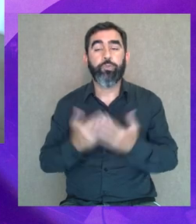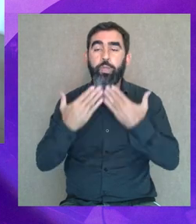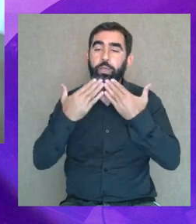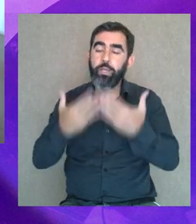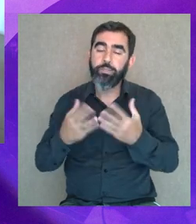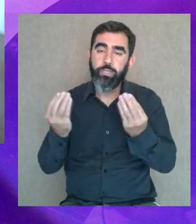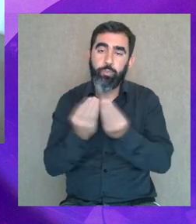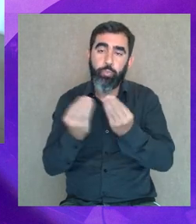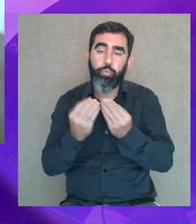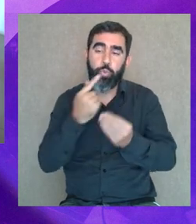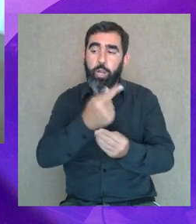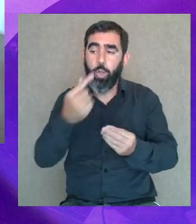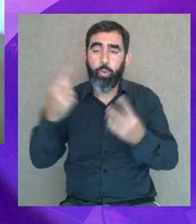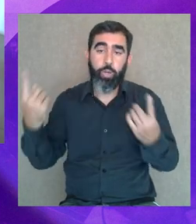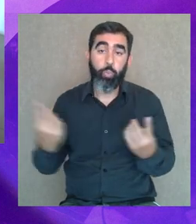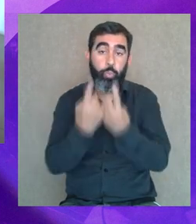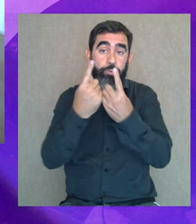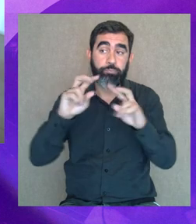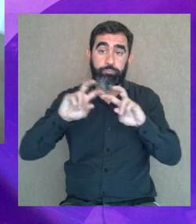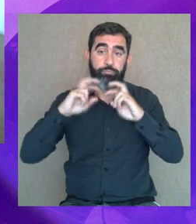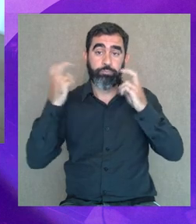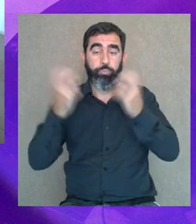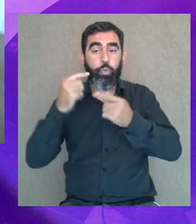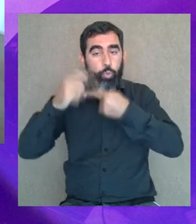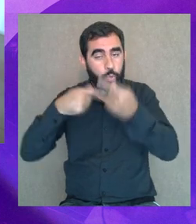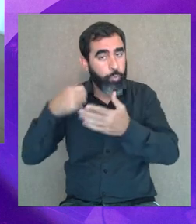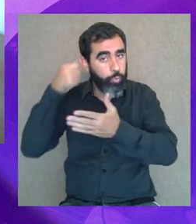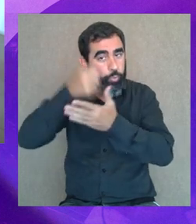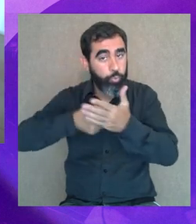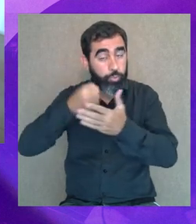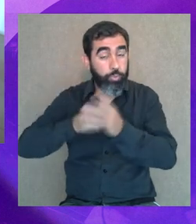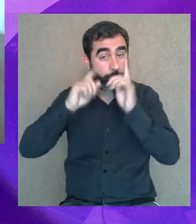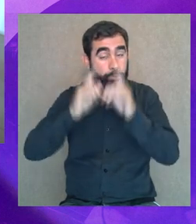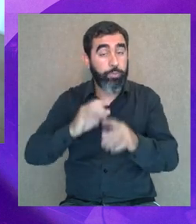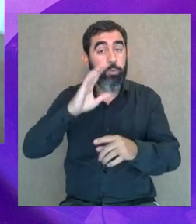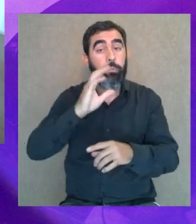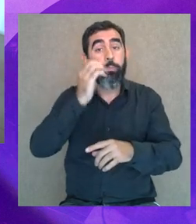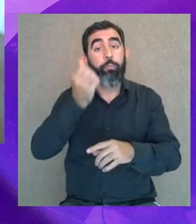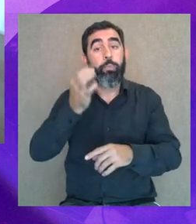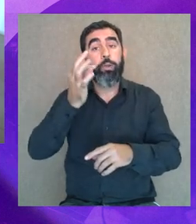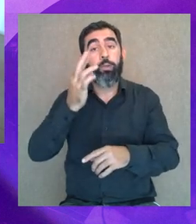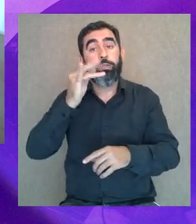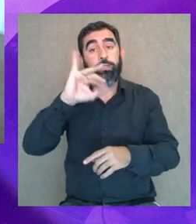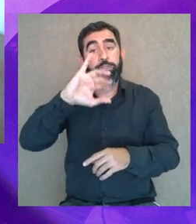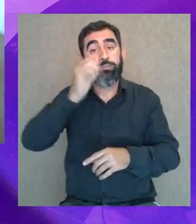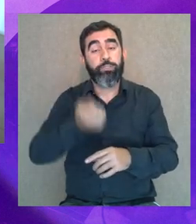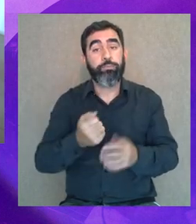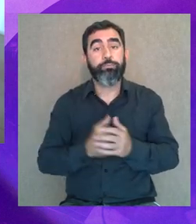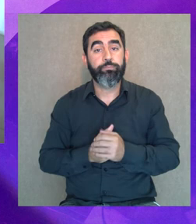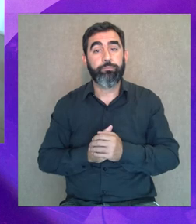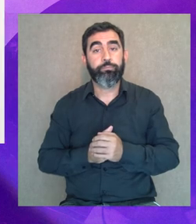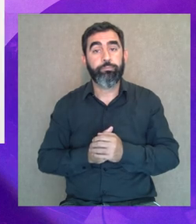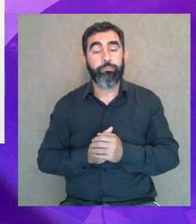agradecerles muchísimo muchísimo este encuentro sigamos adelante a patricia si te escucho